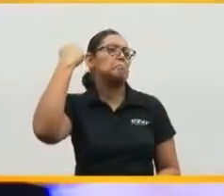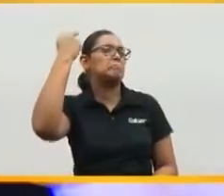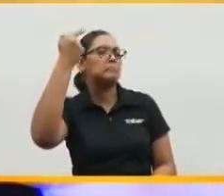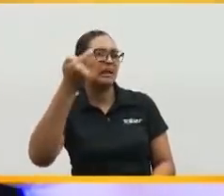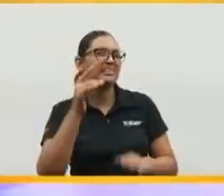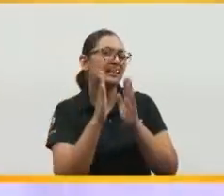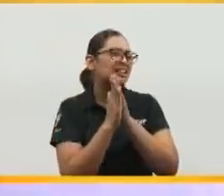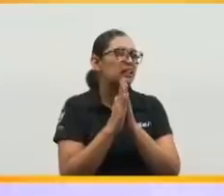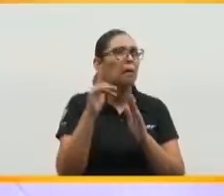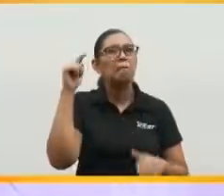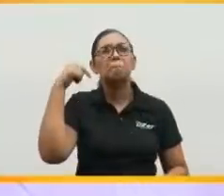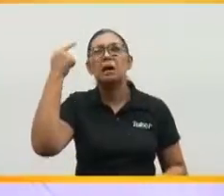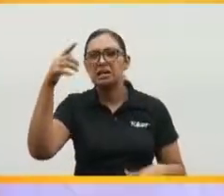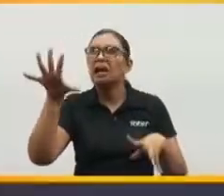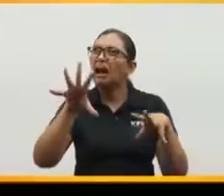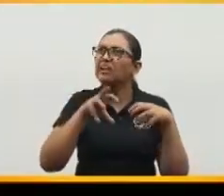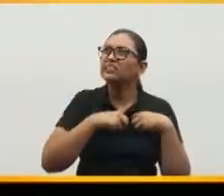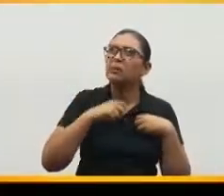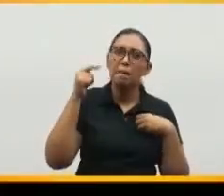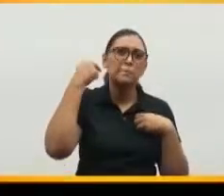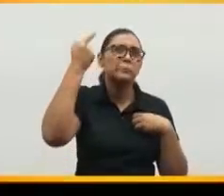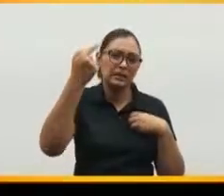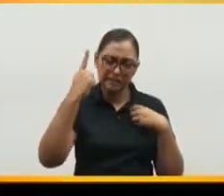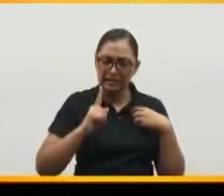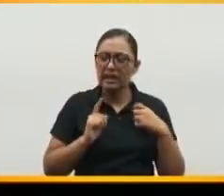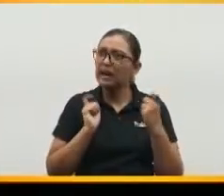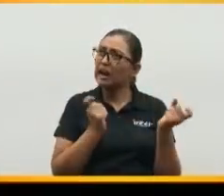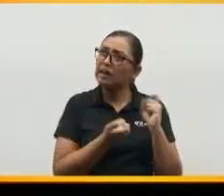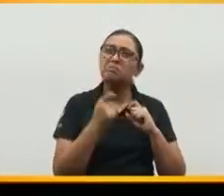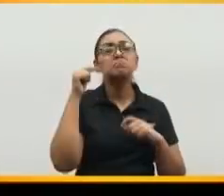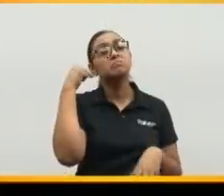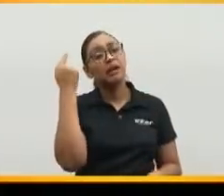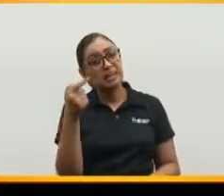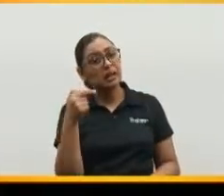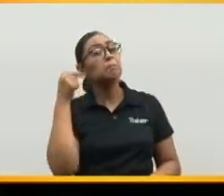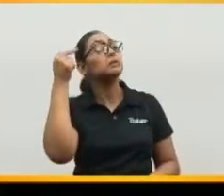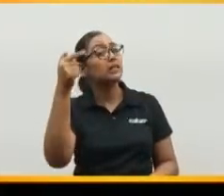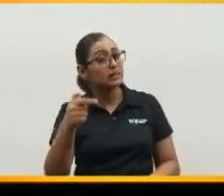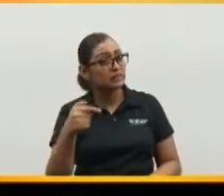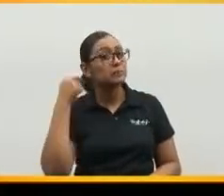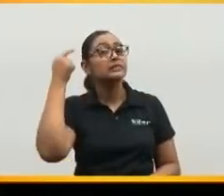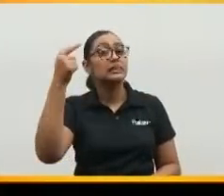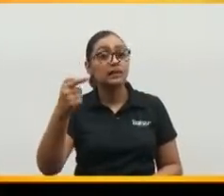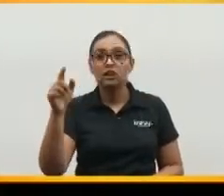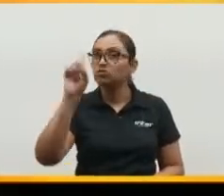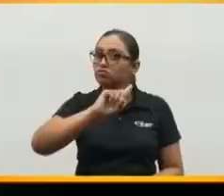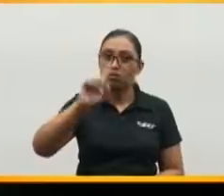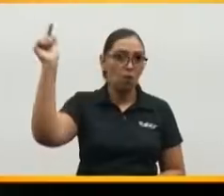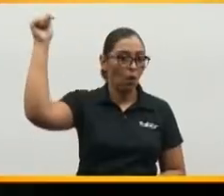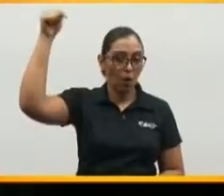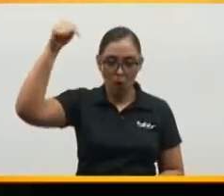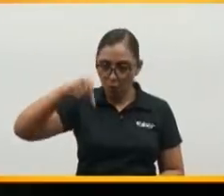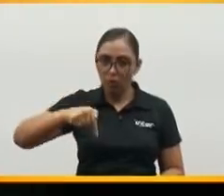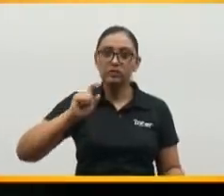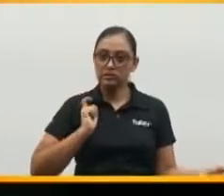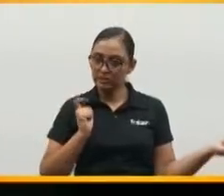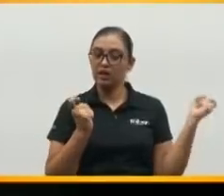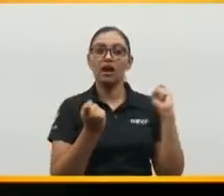yo mañana lo recibo, yo mañana cambio, yo mañana comienzo, yo mañana inicio, yo mañana no voy. No es mañana, es hoy.